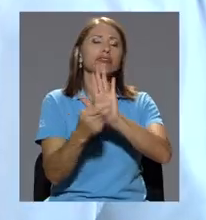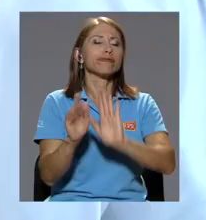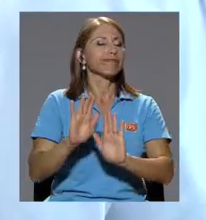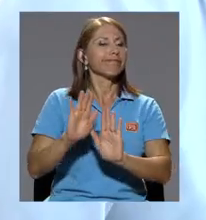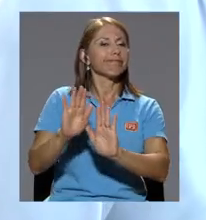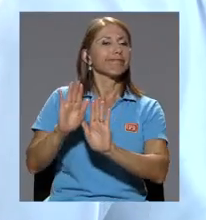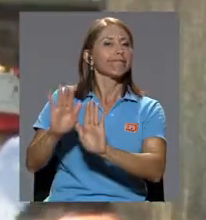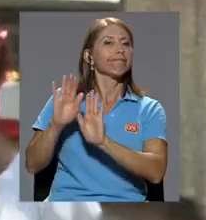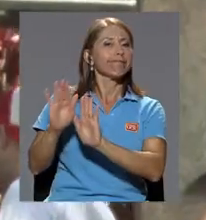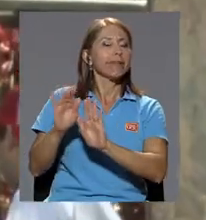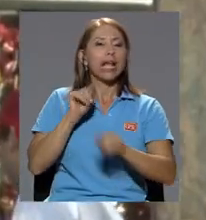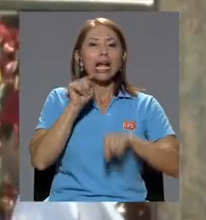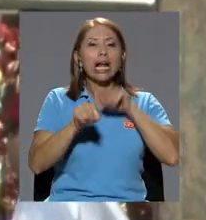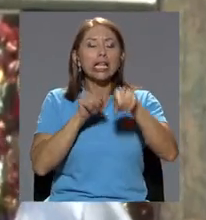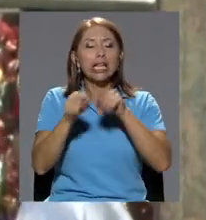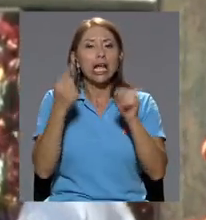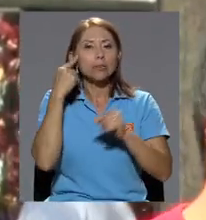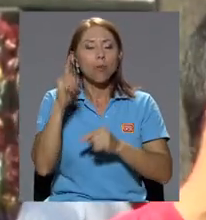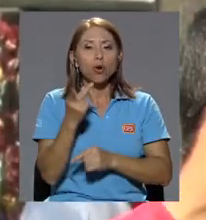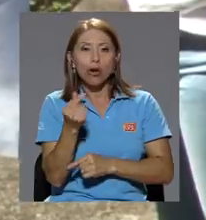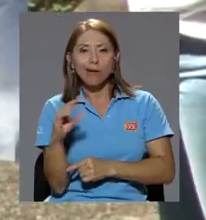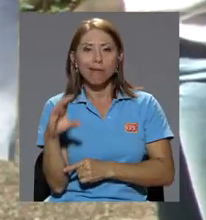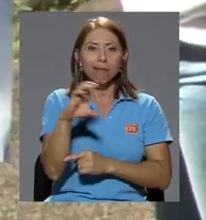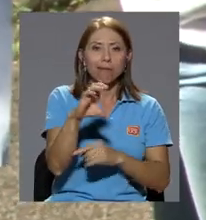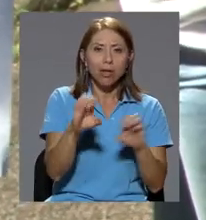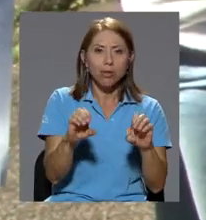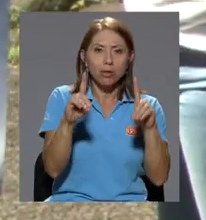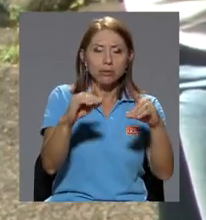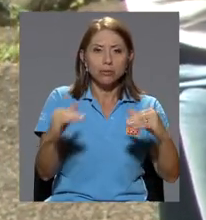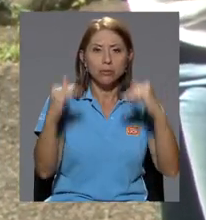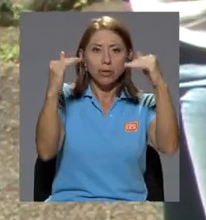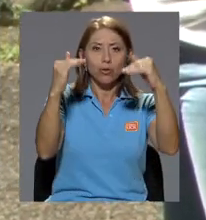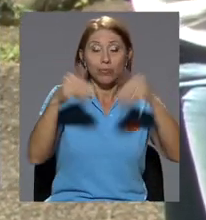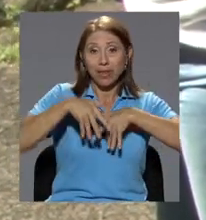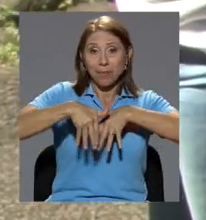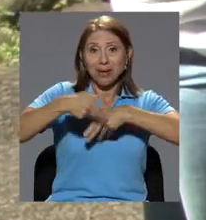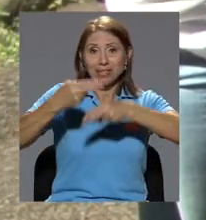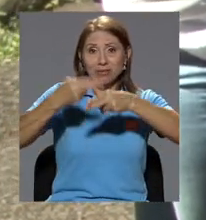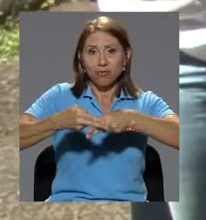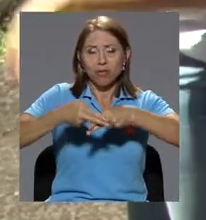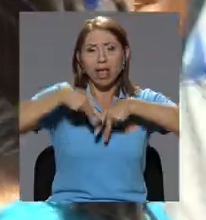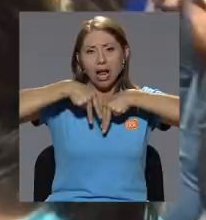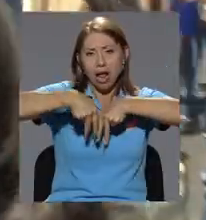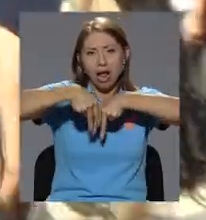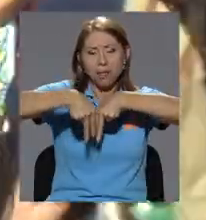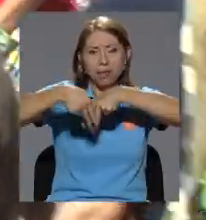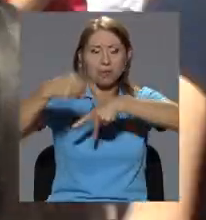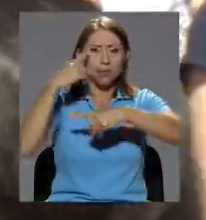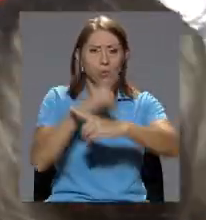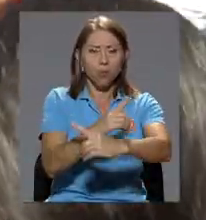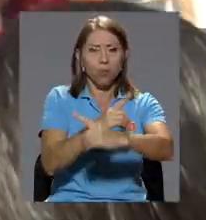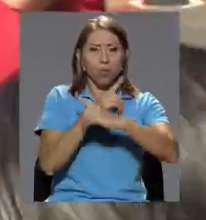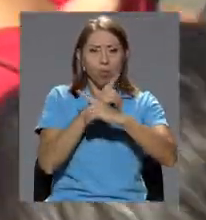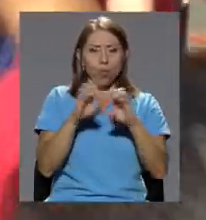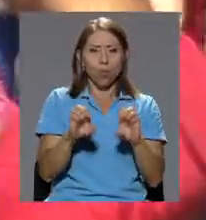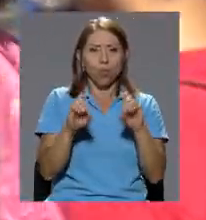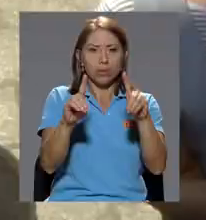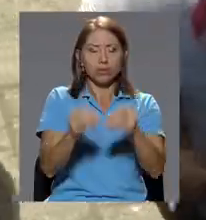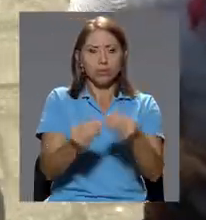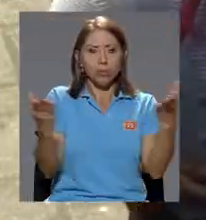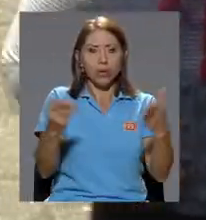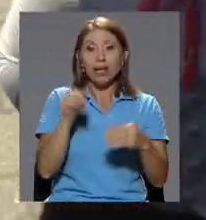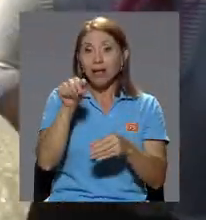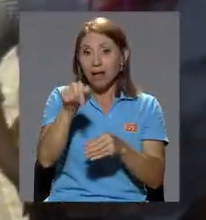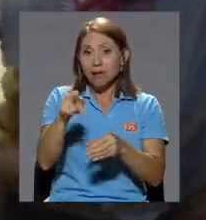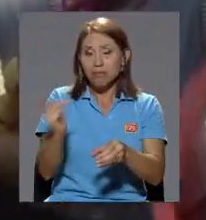las críticas por la inversión en la educación superior. La marcha se denominó Caminemos por la Defensa de la Educación Pública,